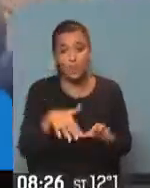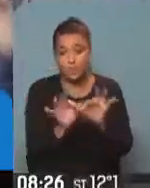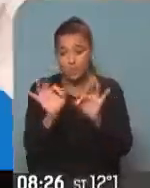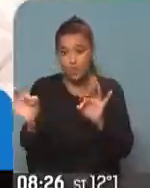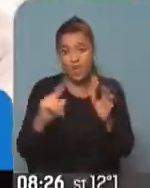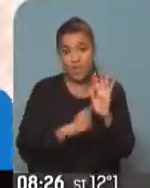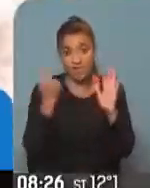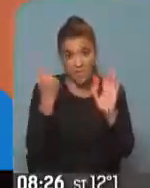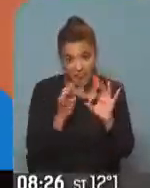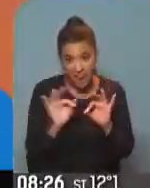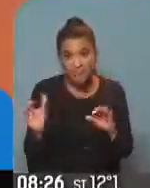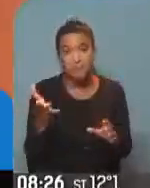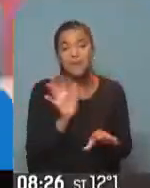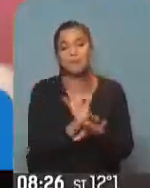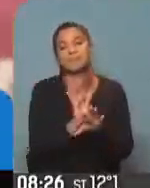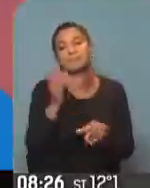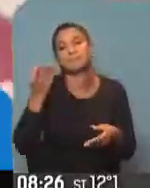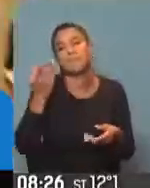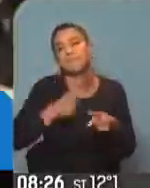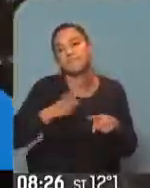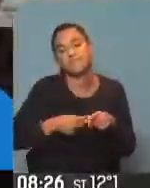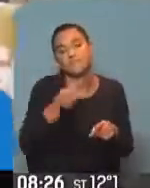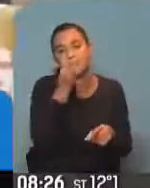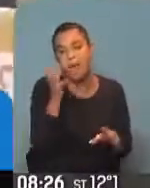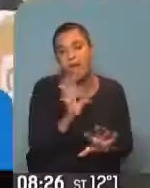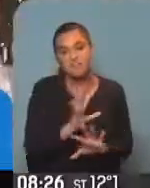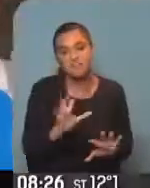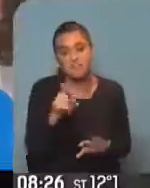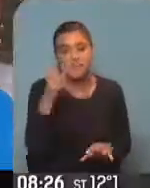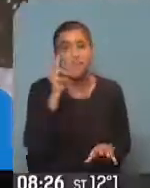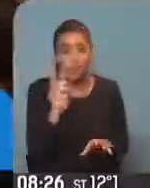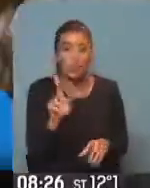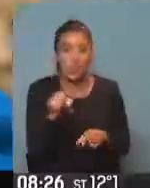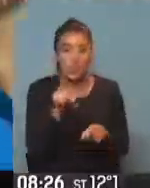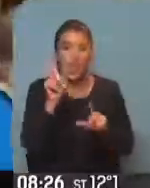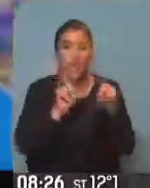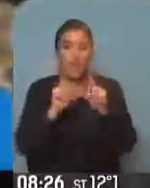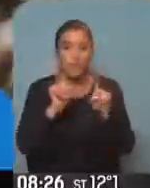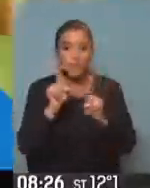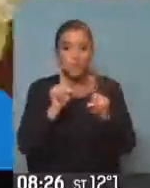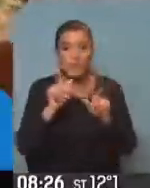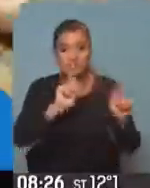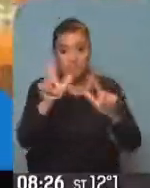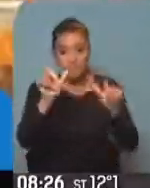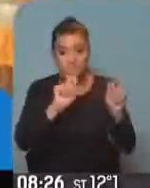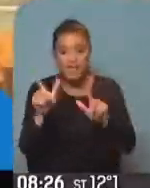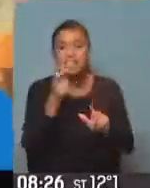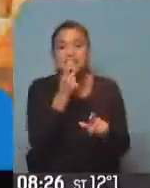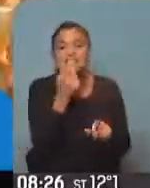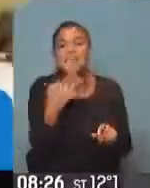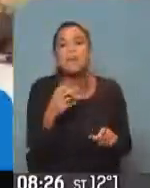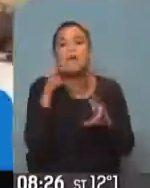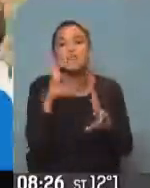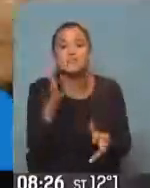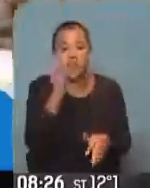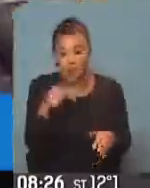para compartir una fiesta que es maravillosa es impresionante estamos viendo de las imágenes si tuviéramos que decirle alguien